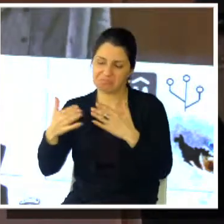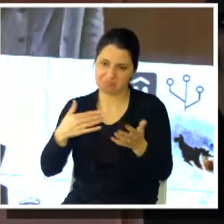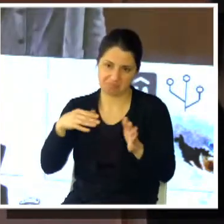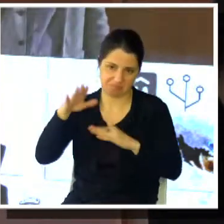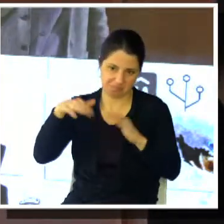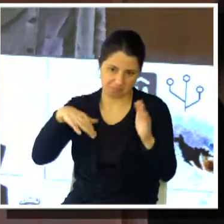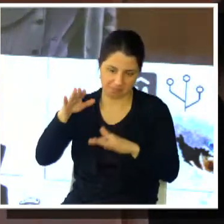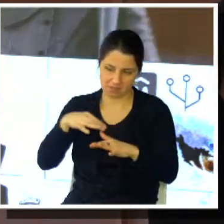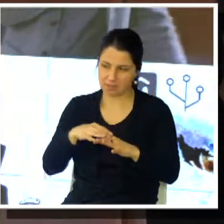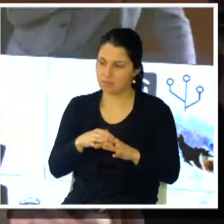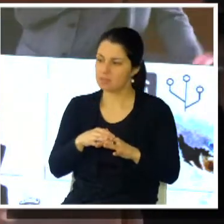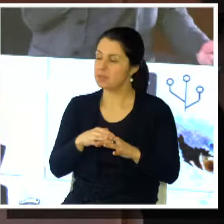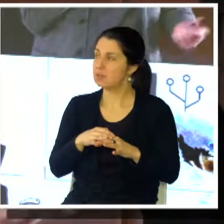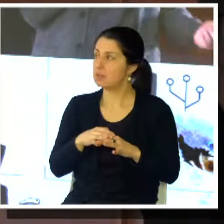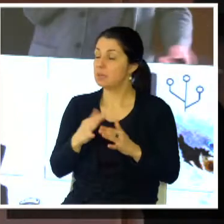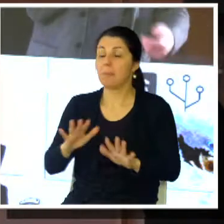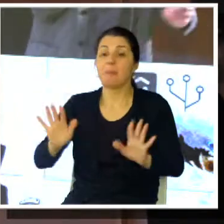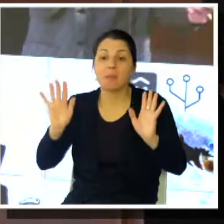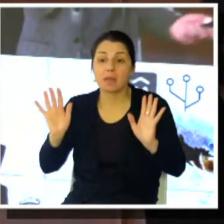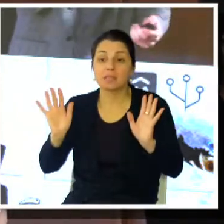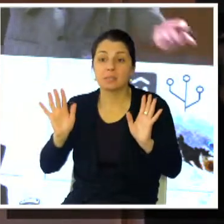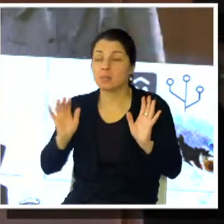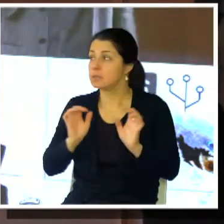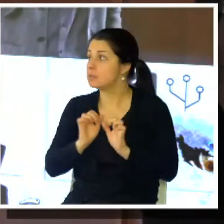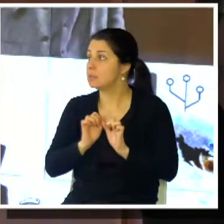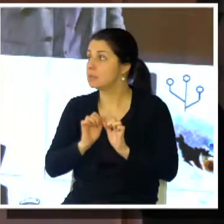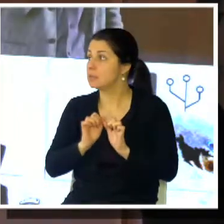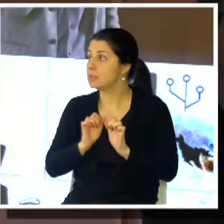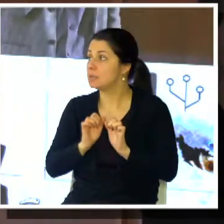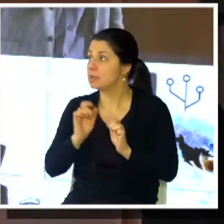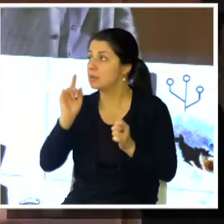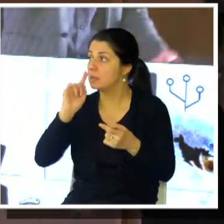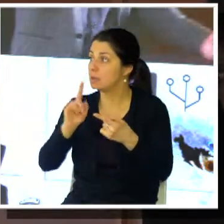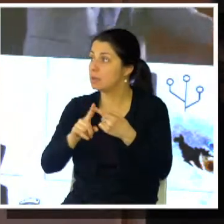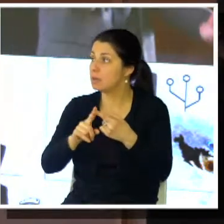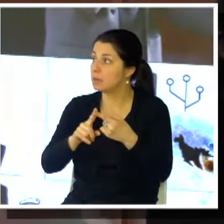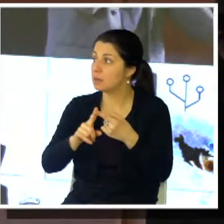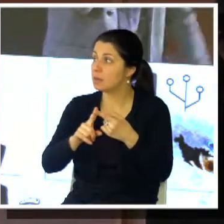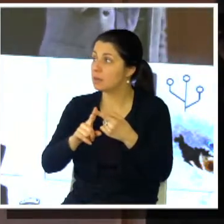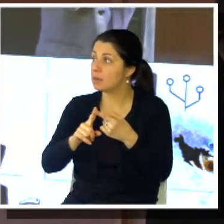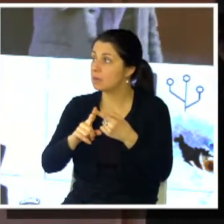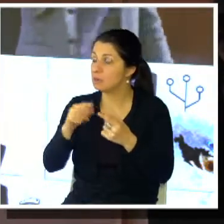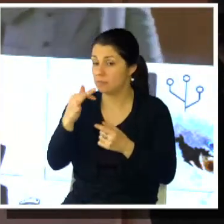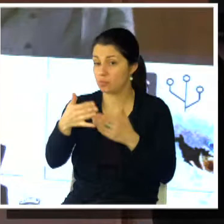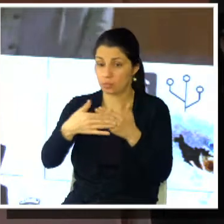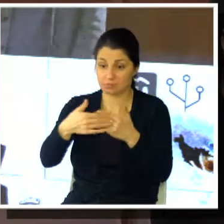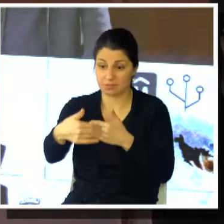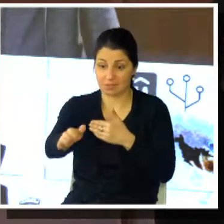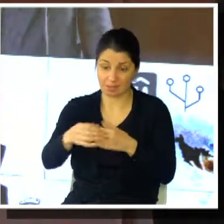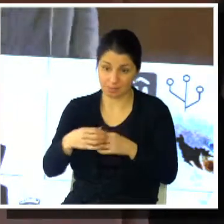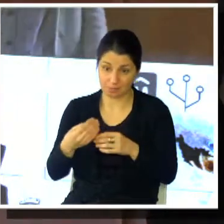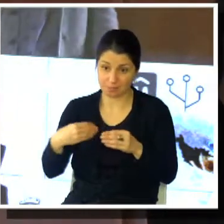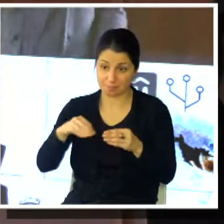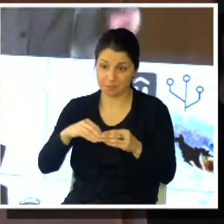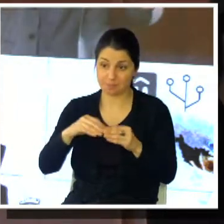conviviendo. Y aparentemente es a lo que apunta a pasar en el futuro cercano. También